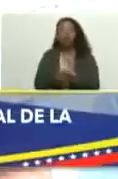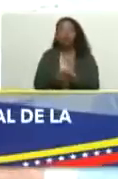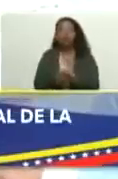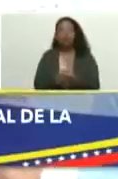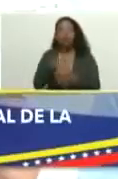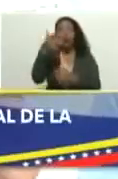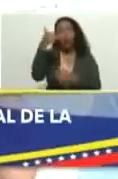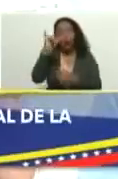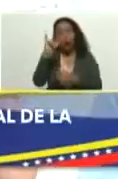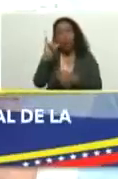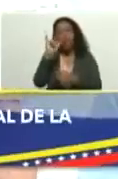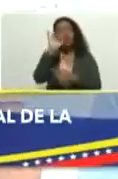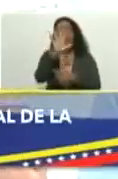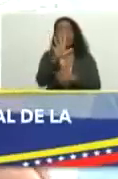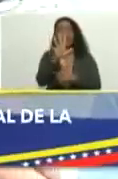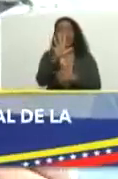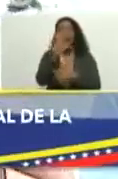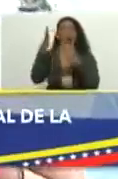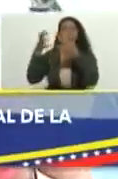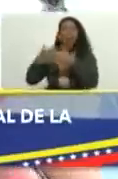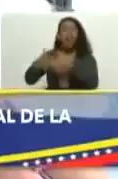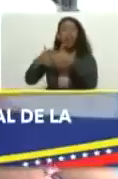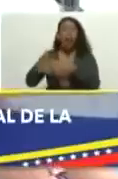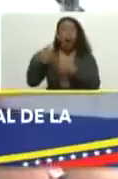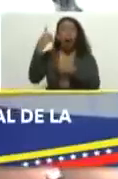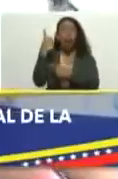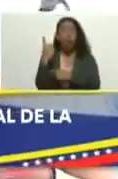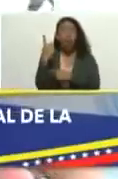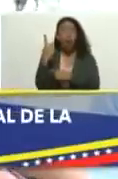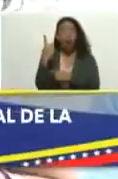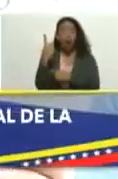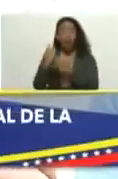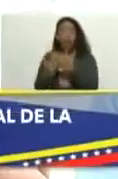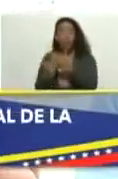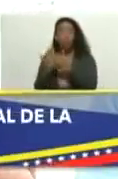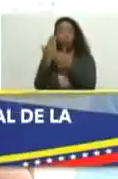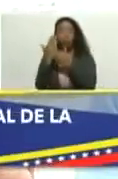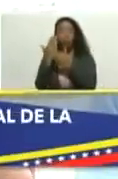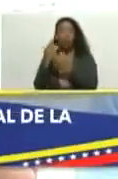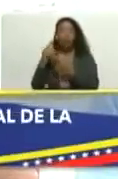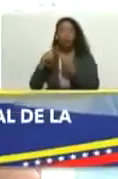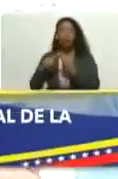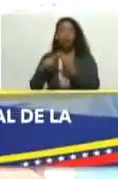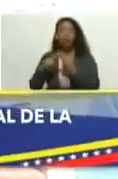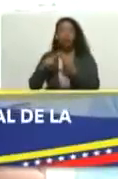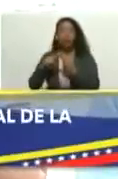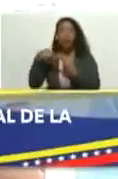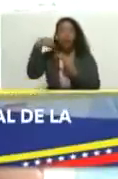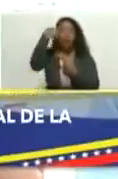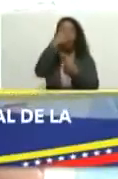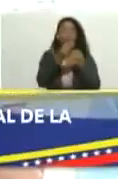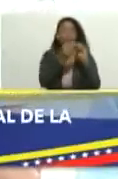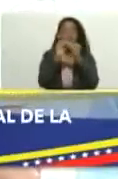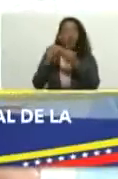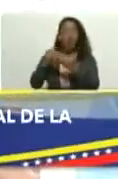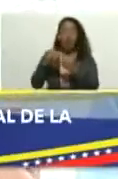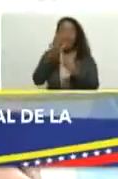contamos con 5 plantas, 1 de impresión, 2 donde elaboramos las tapas,